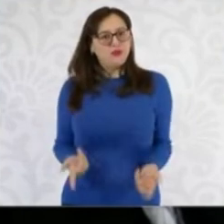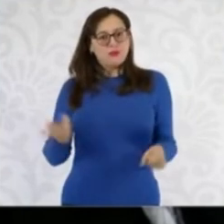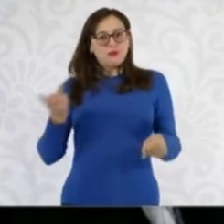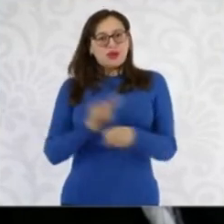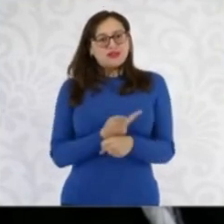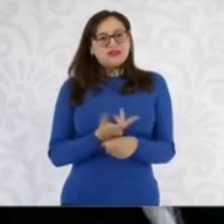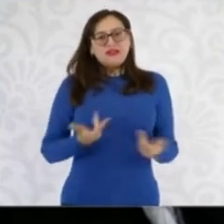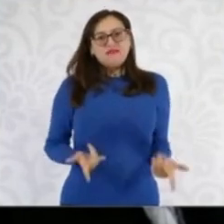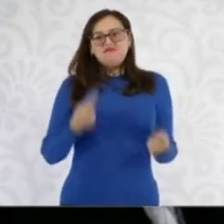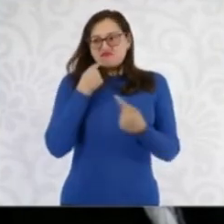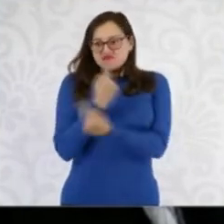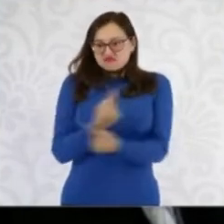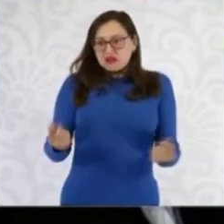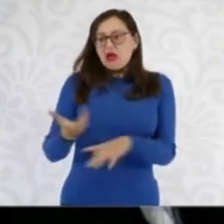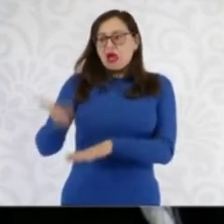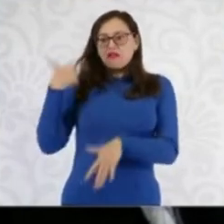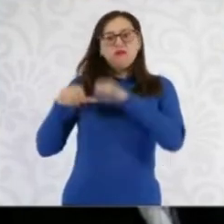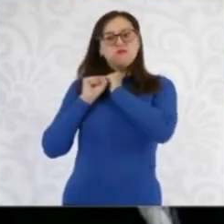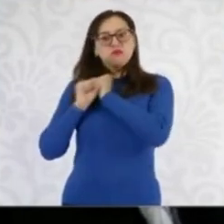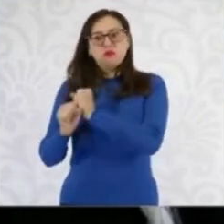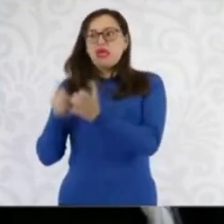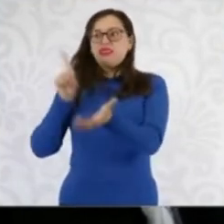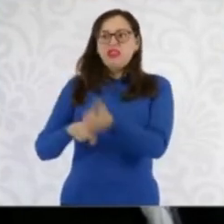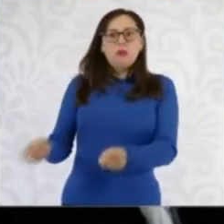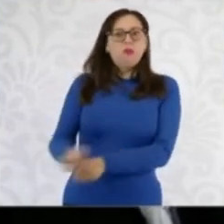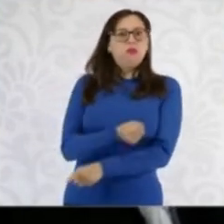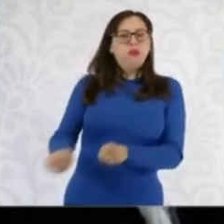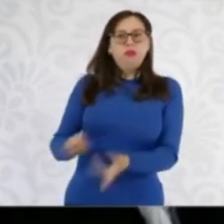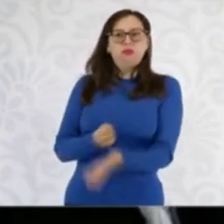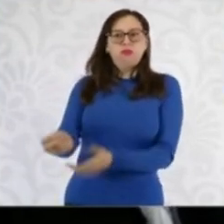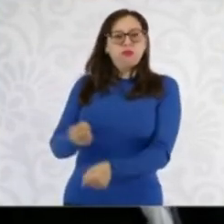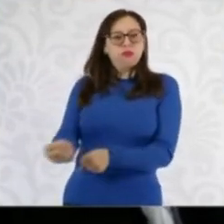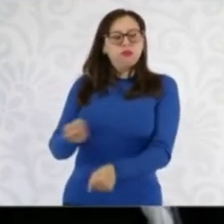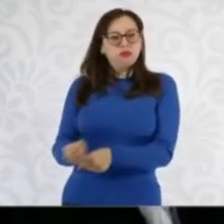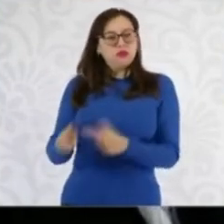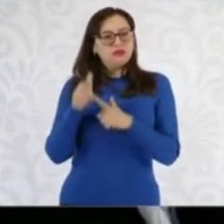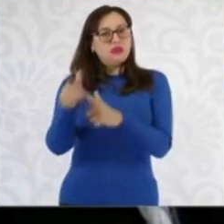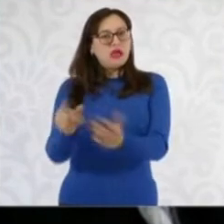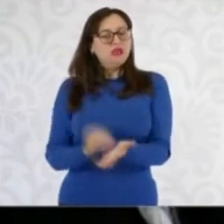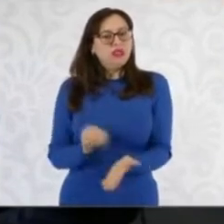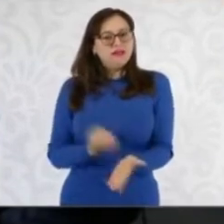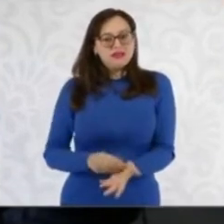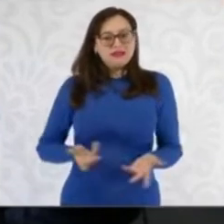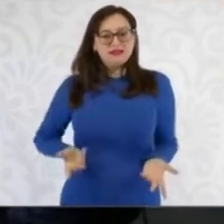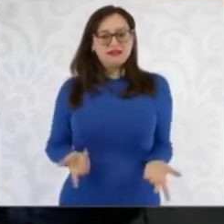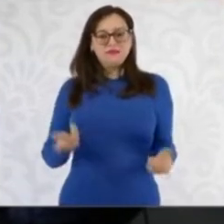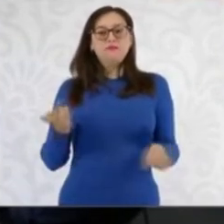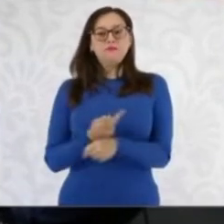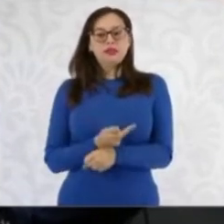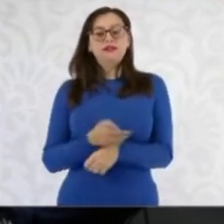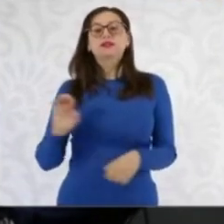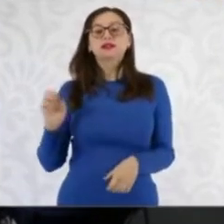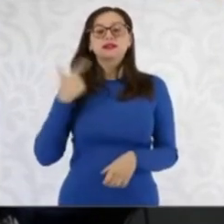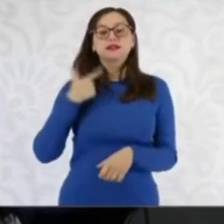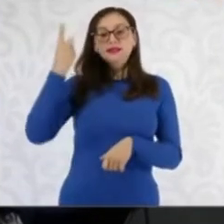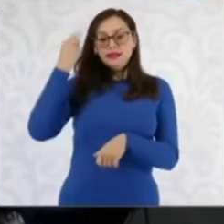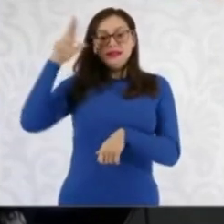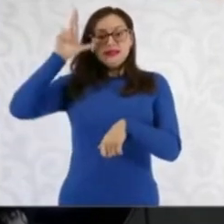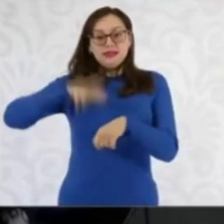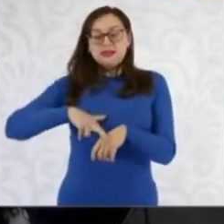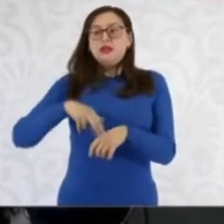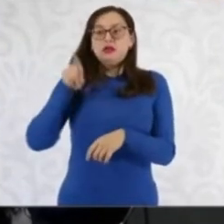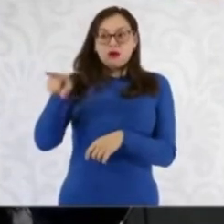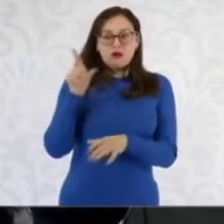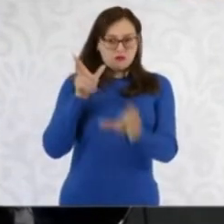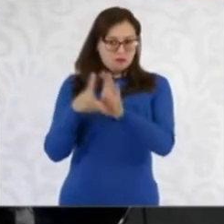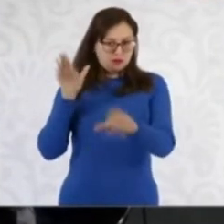a menores de edad que fueron víctimas de trata y siguen en circunstancias de esta naturaleza. La exdirectora del refugio Camino a Casa,